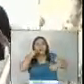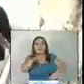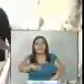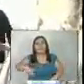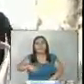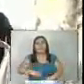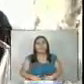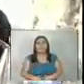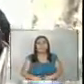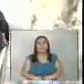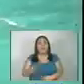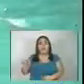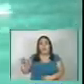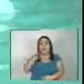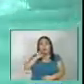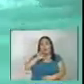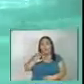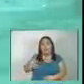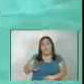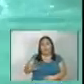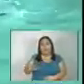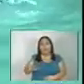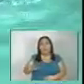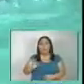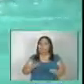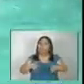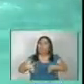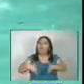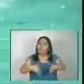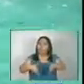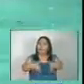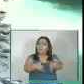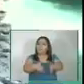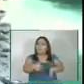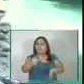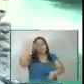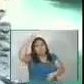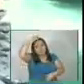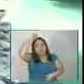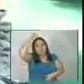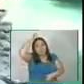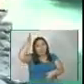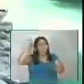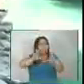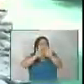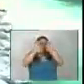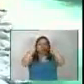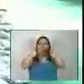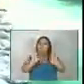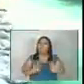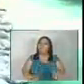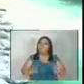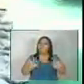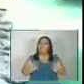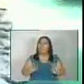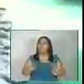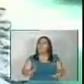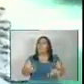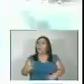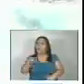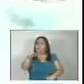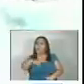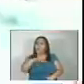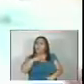lugar. Dicen que la seguridad en las calles hacia el centro turístico y en general es mejor, por lo que se